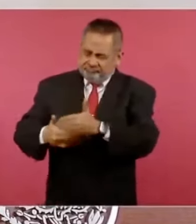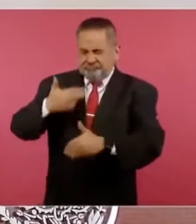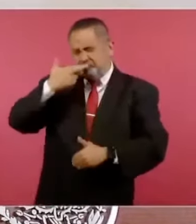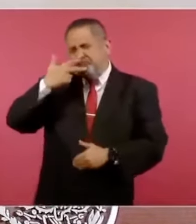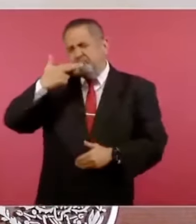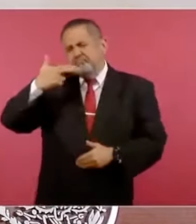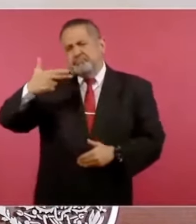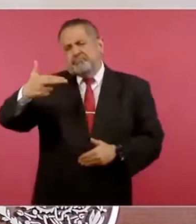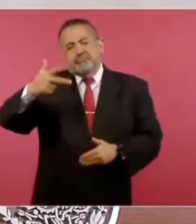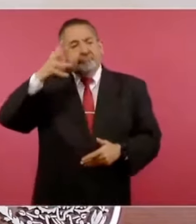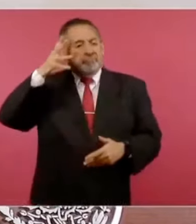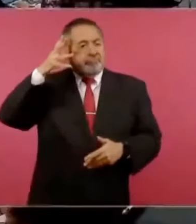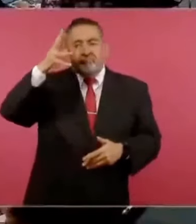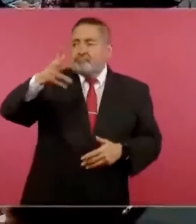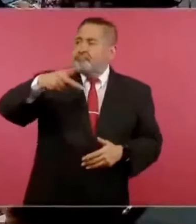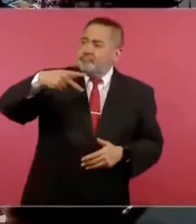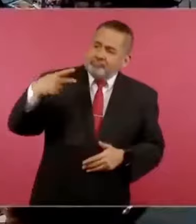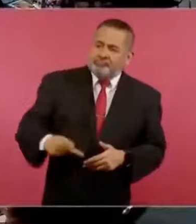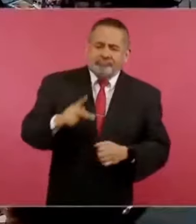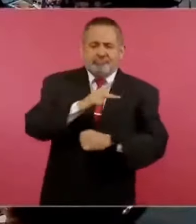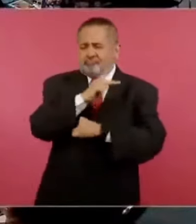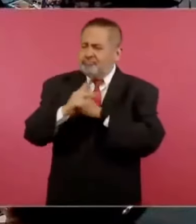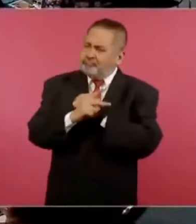para una patria nueva.